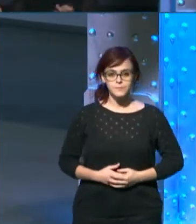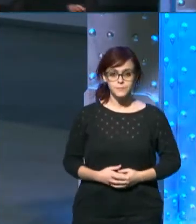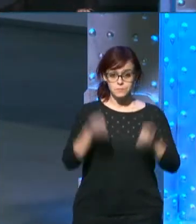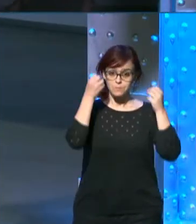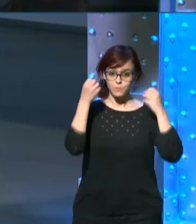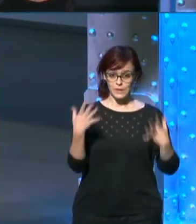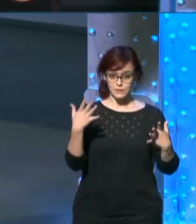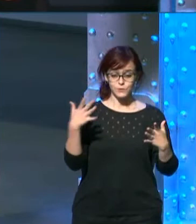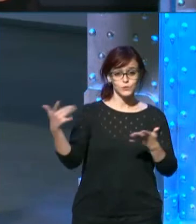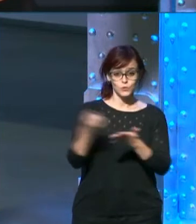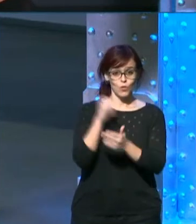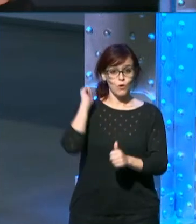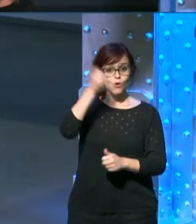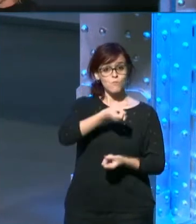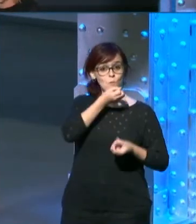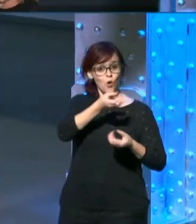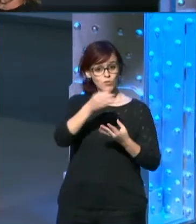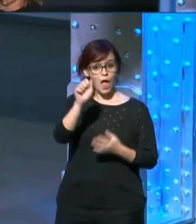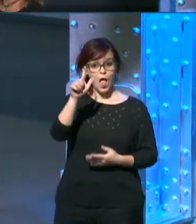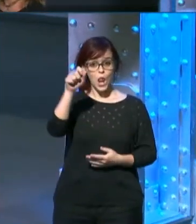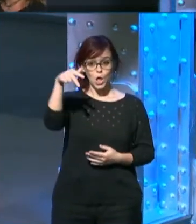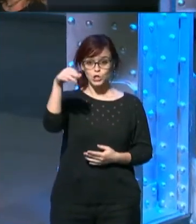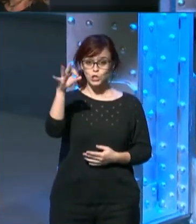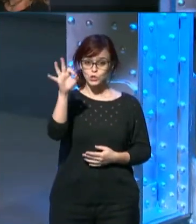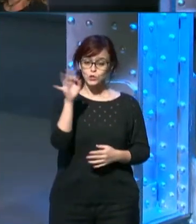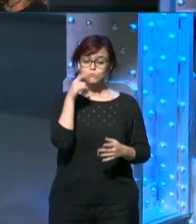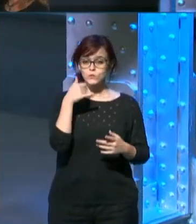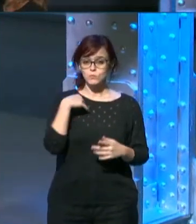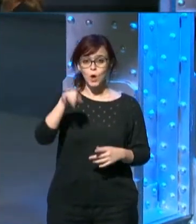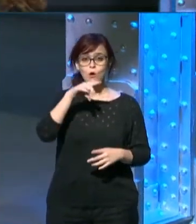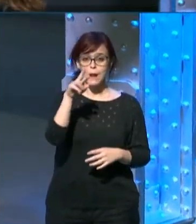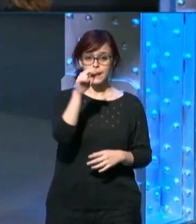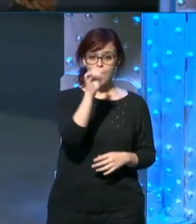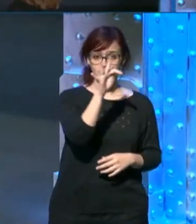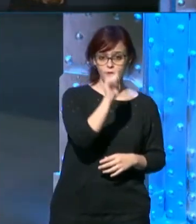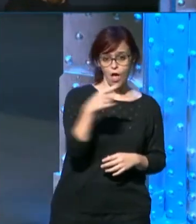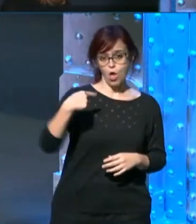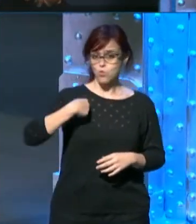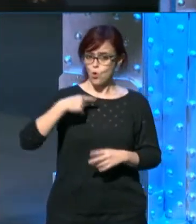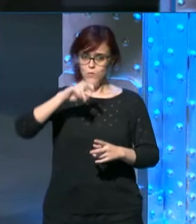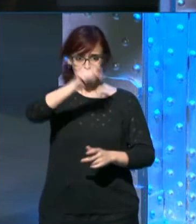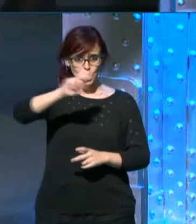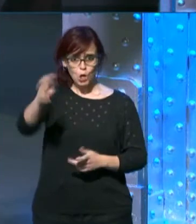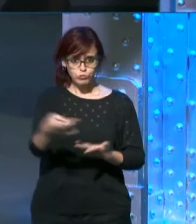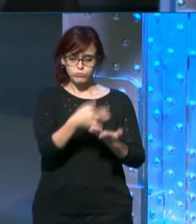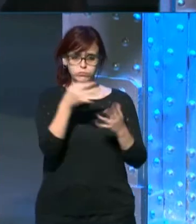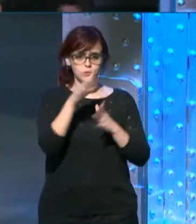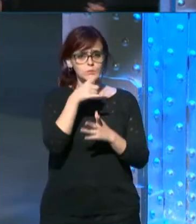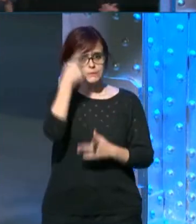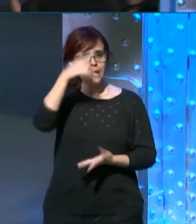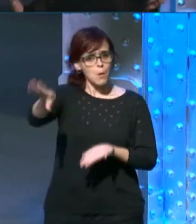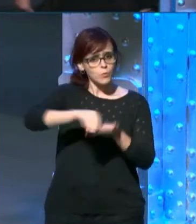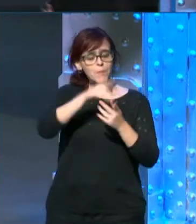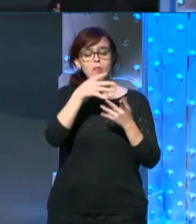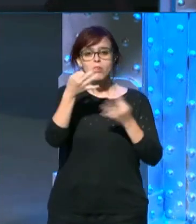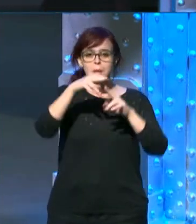Bueno, todo esto que nos ha contado Alonso, estábamos perfectamente convencidos, Rafa, yo y mucha otra gente, pero había que aterrizarlo. Todo esto está